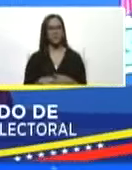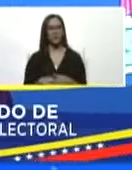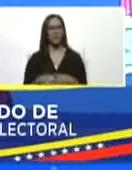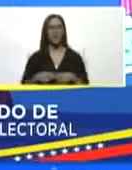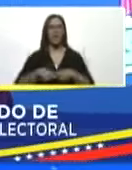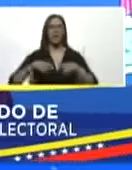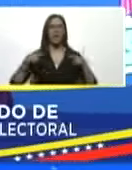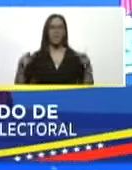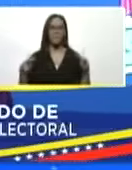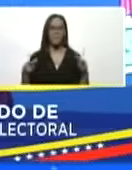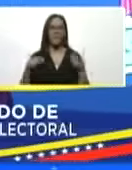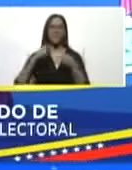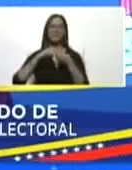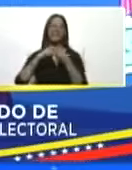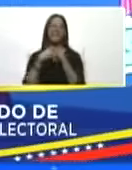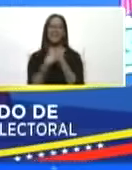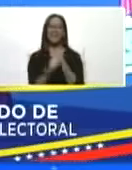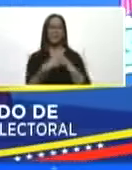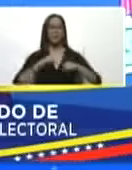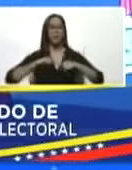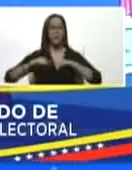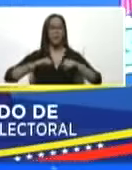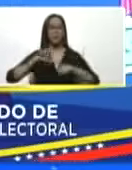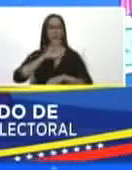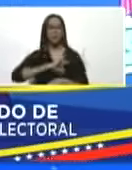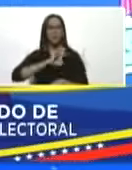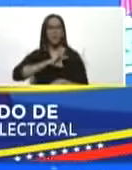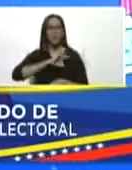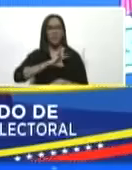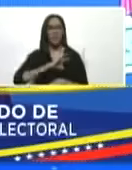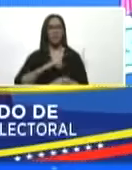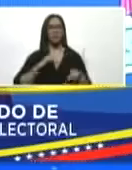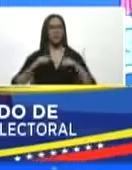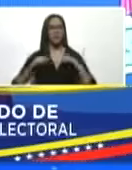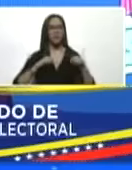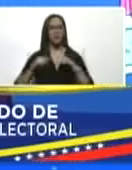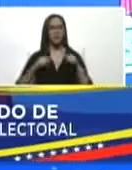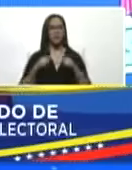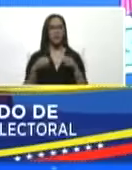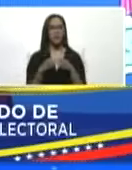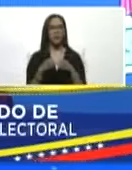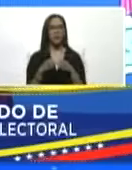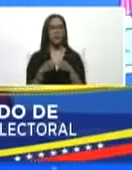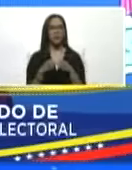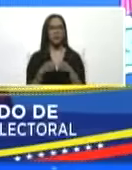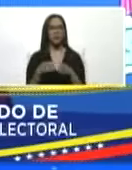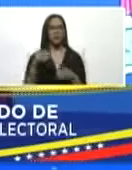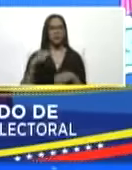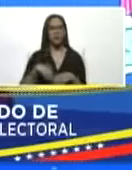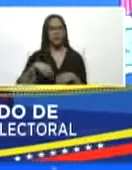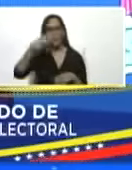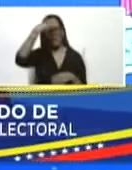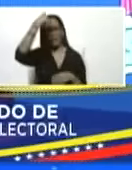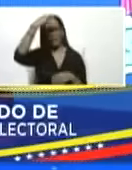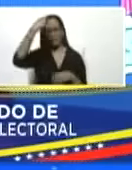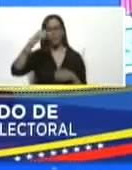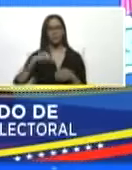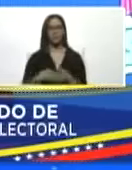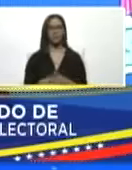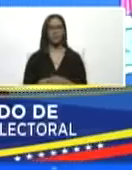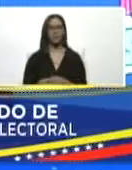amplias alianzas y movimientos sociales, y estará dirigido por el compañero Héctor Rodríguez